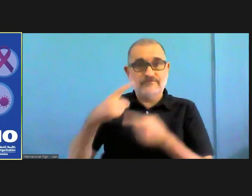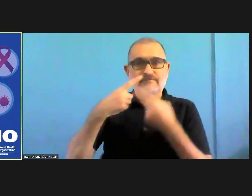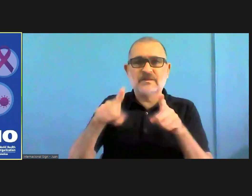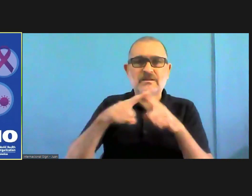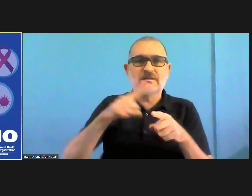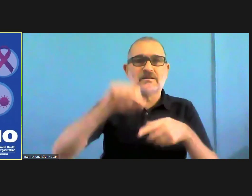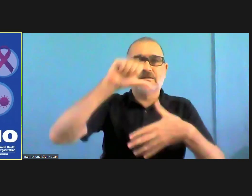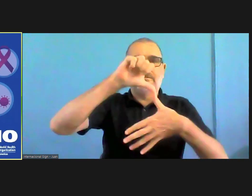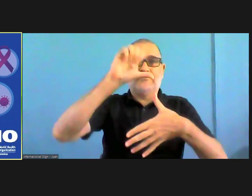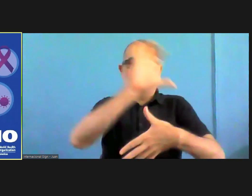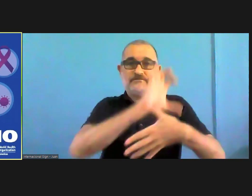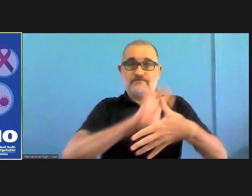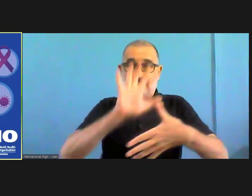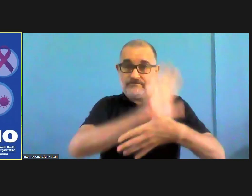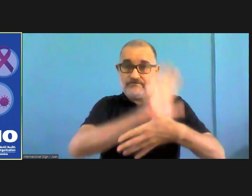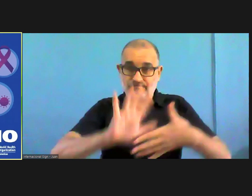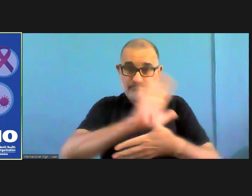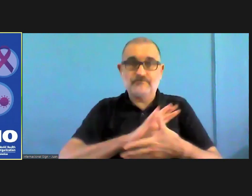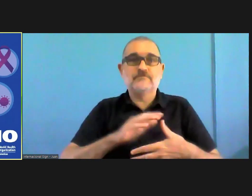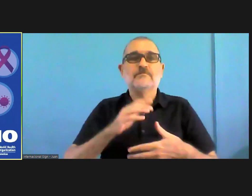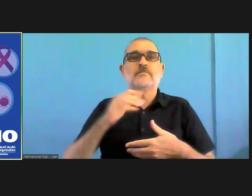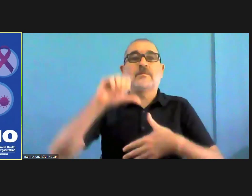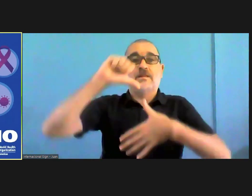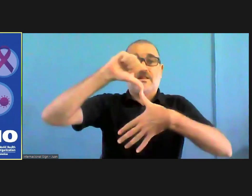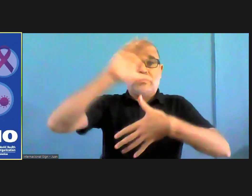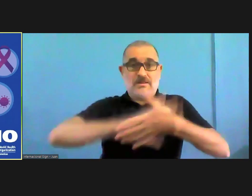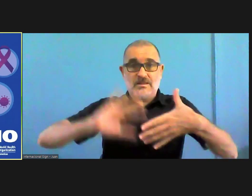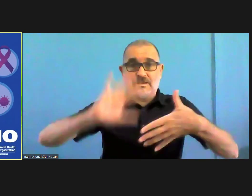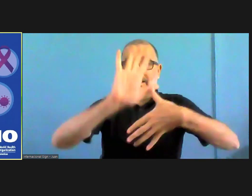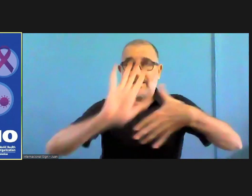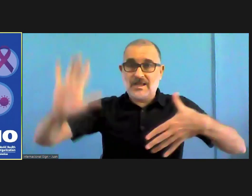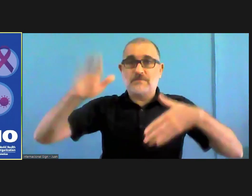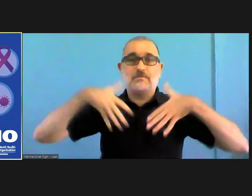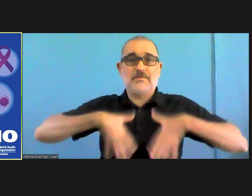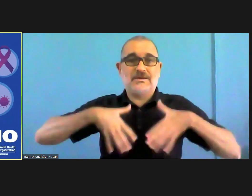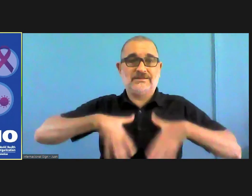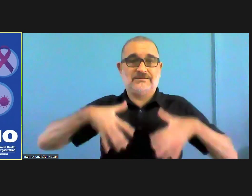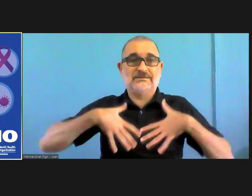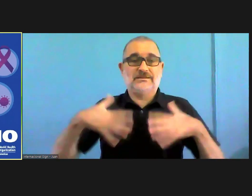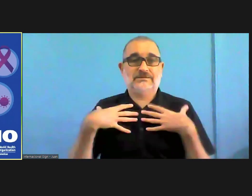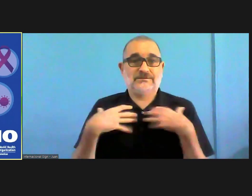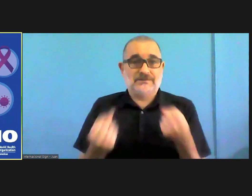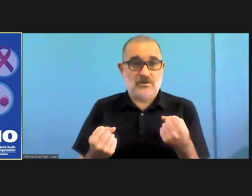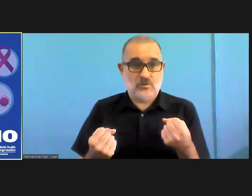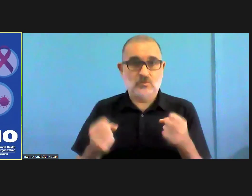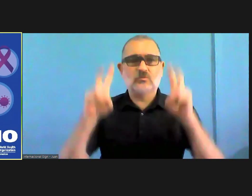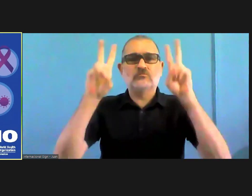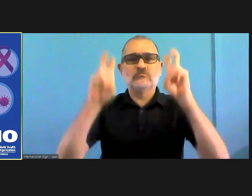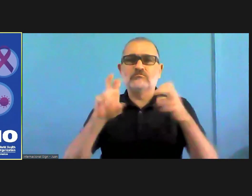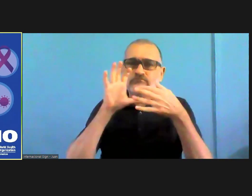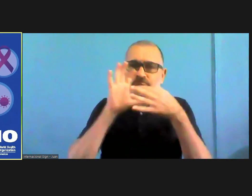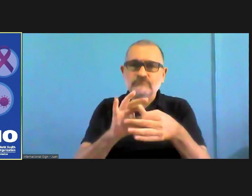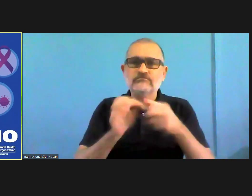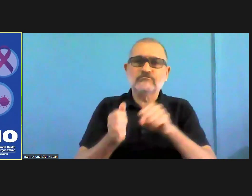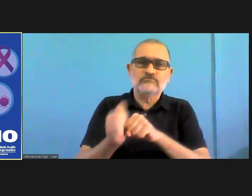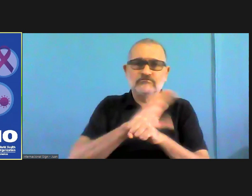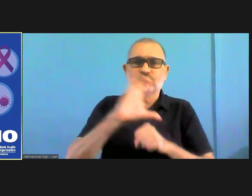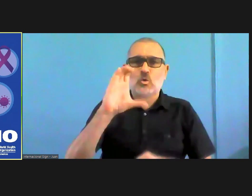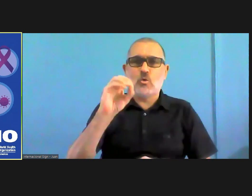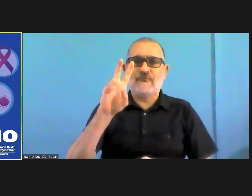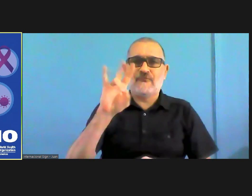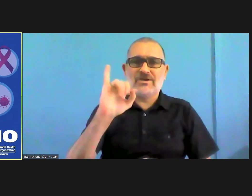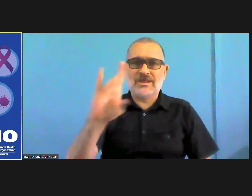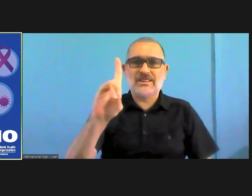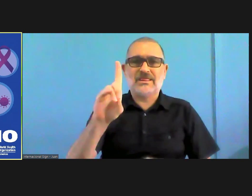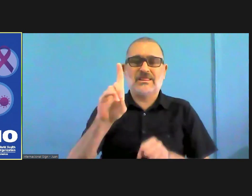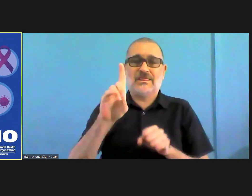líderes para abordar la pandemia de la COVID-19 al mismo tiempo que mantienen los servicios de salud esenciales y se aseguran de que las personas